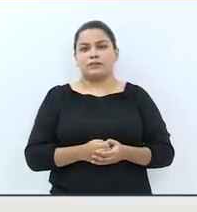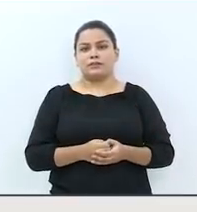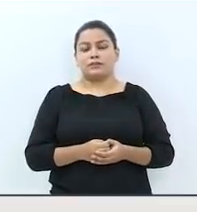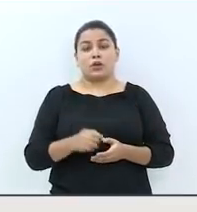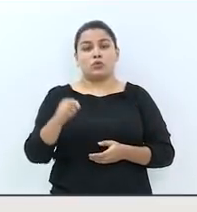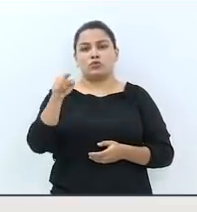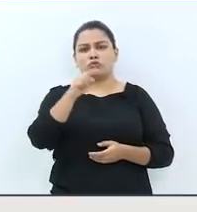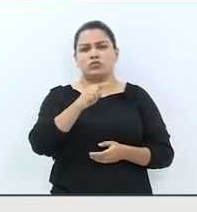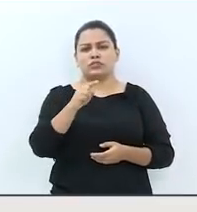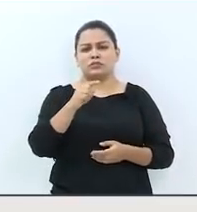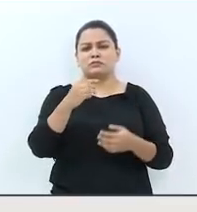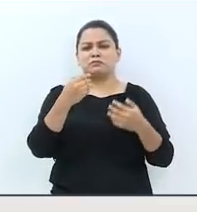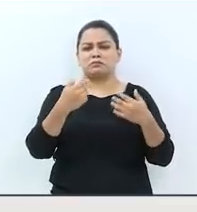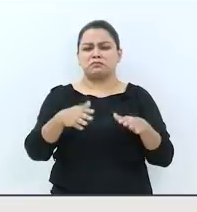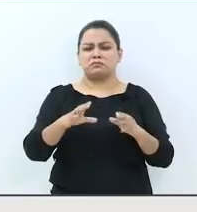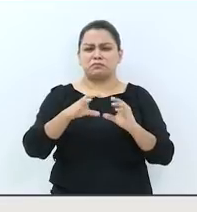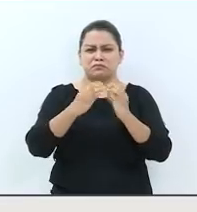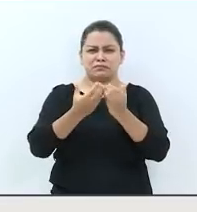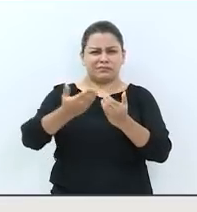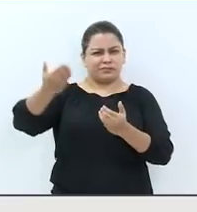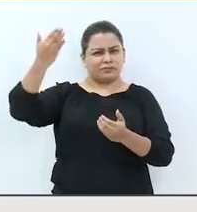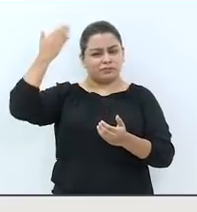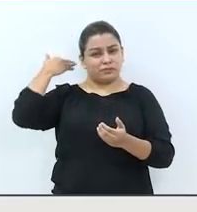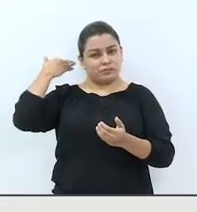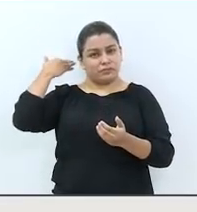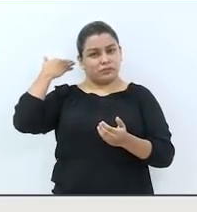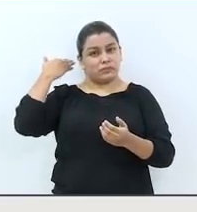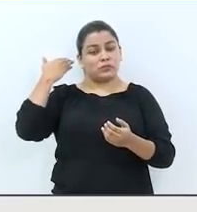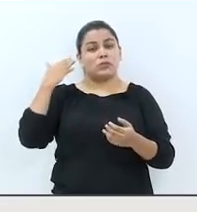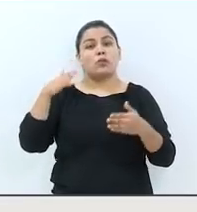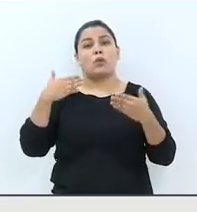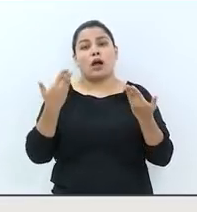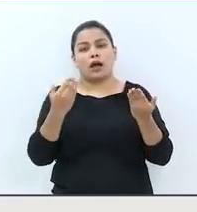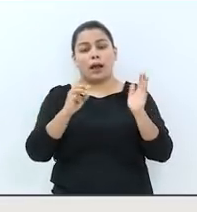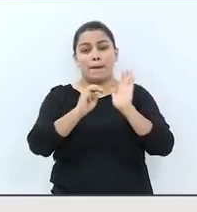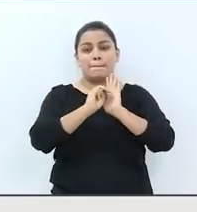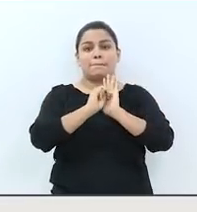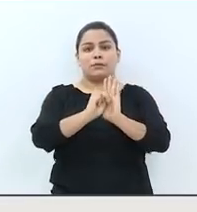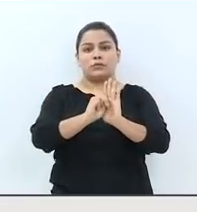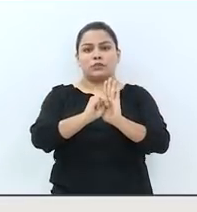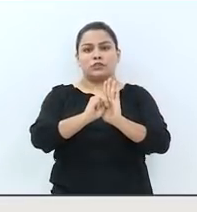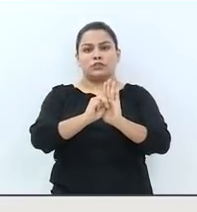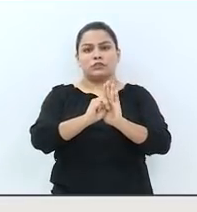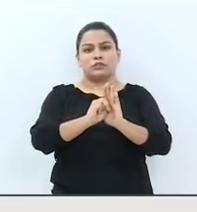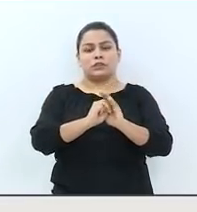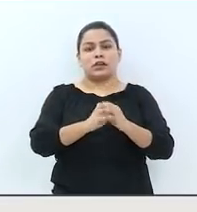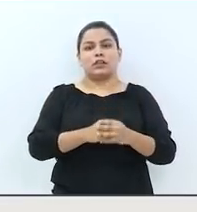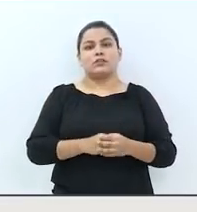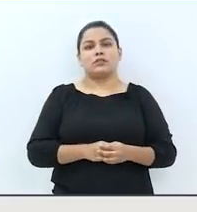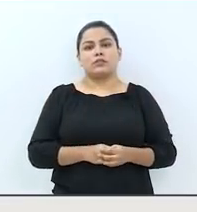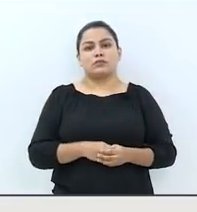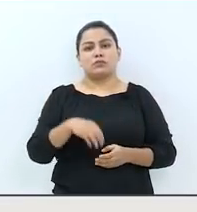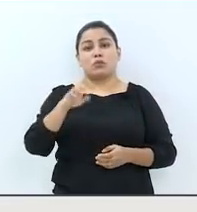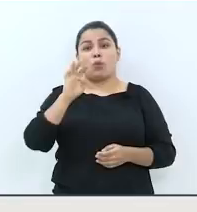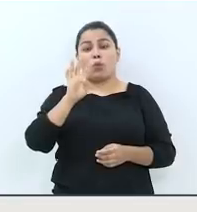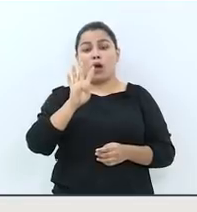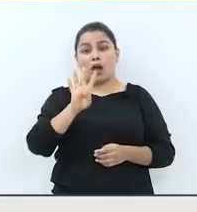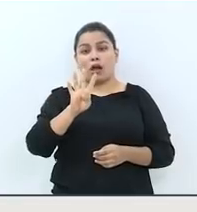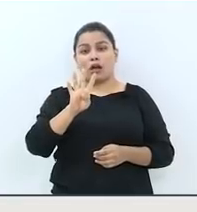equipazo algo que revisamos en la sesión anterior, y es que dentro del modelo de EduMoción nosotros hablamos de